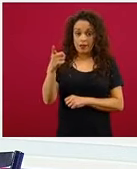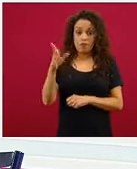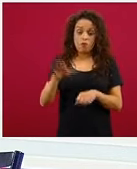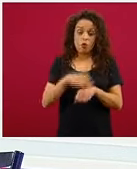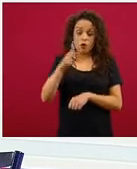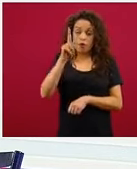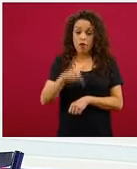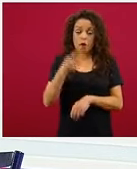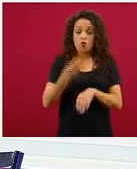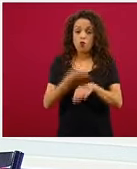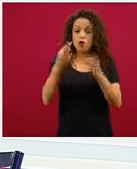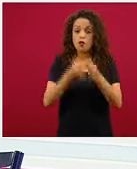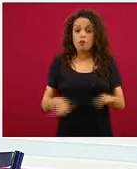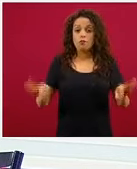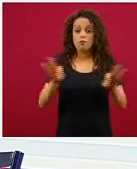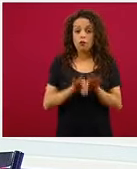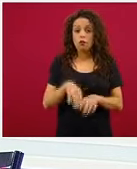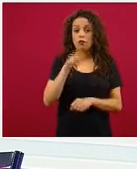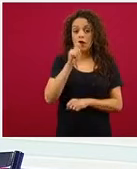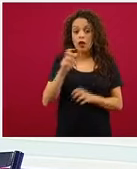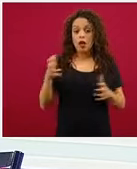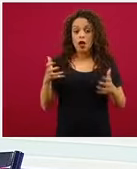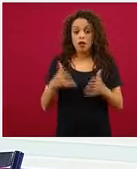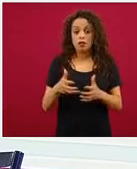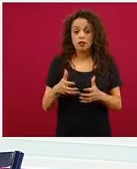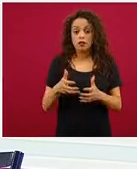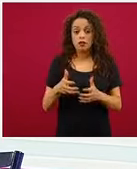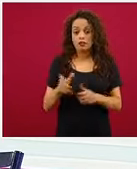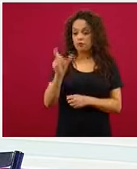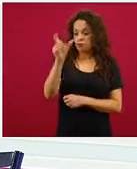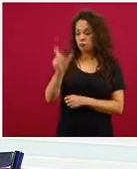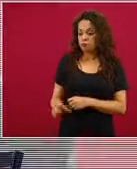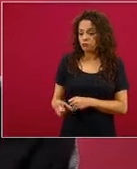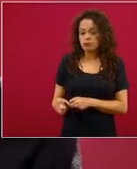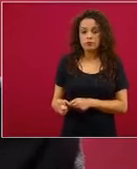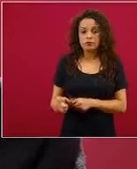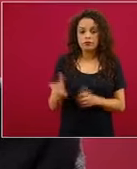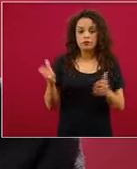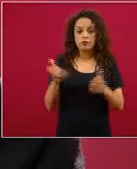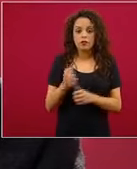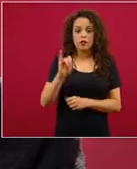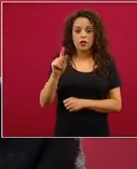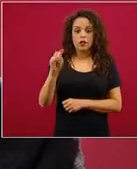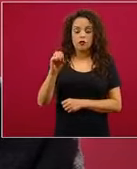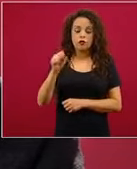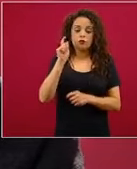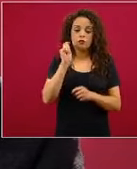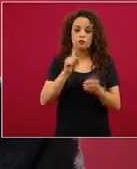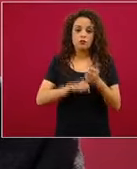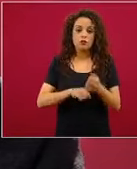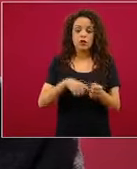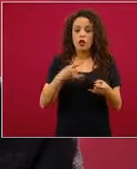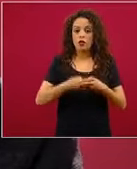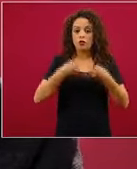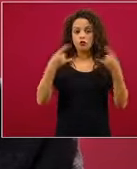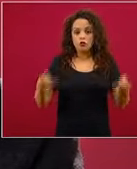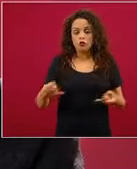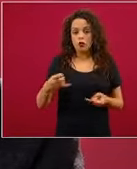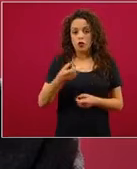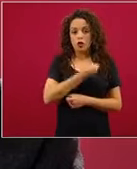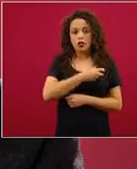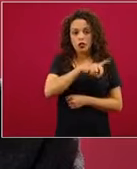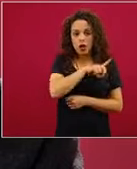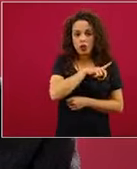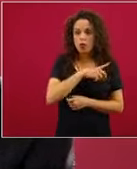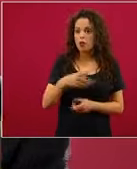tan importante como un personaje que marcó hitos en la historia de la salud pública, hitos en el